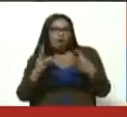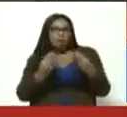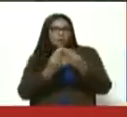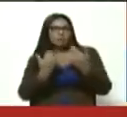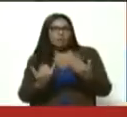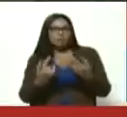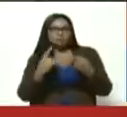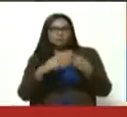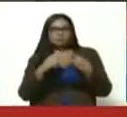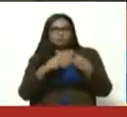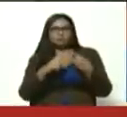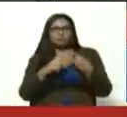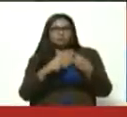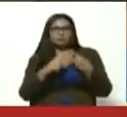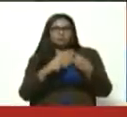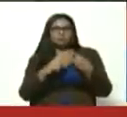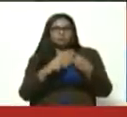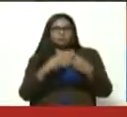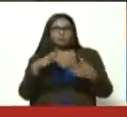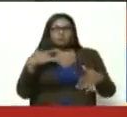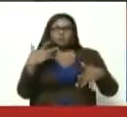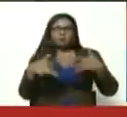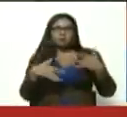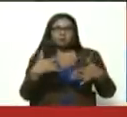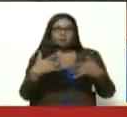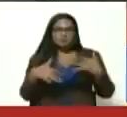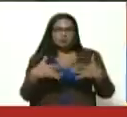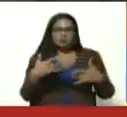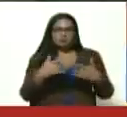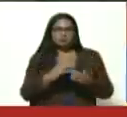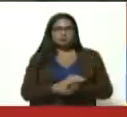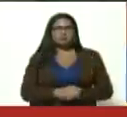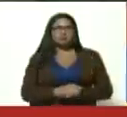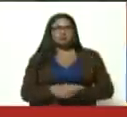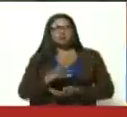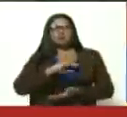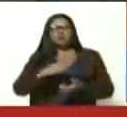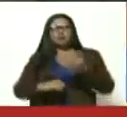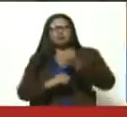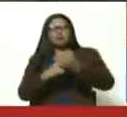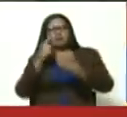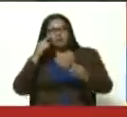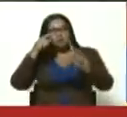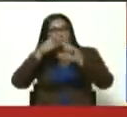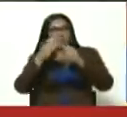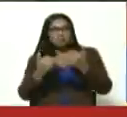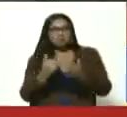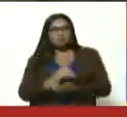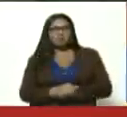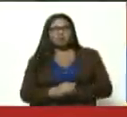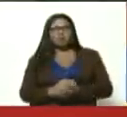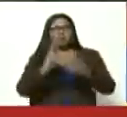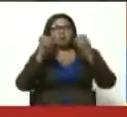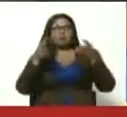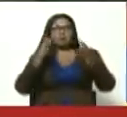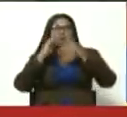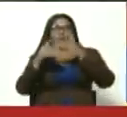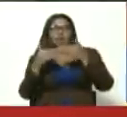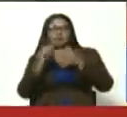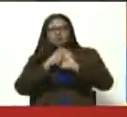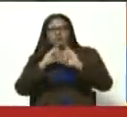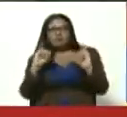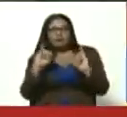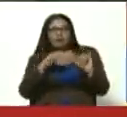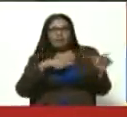de los actos estados de reconocimiento a las nuevas estructuras que ya deben